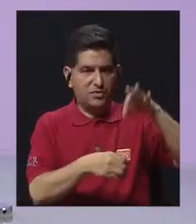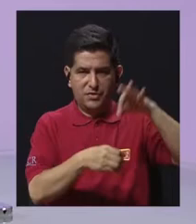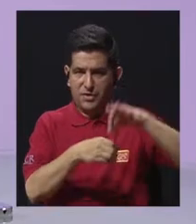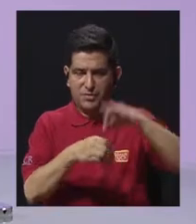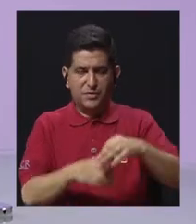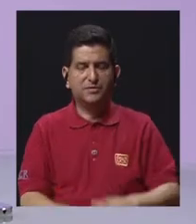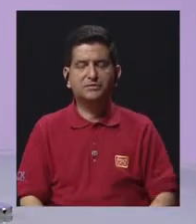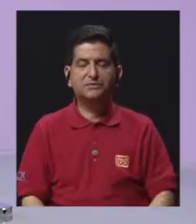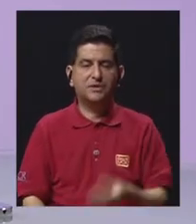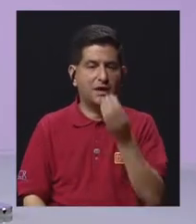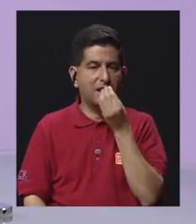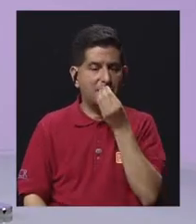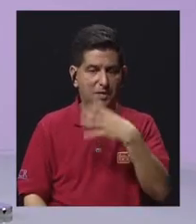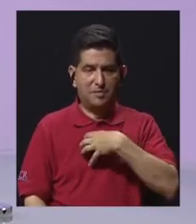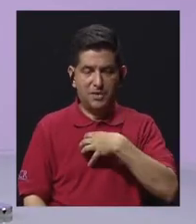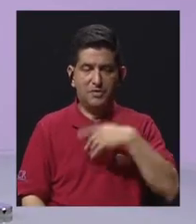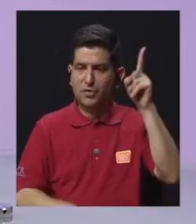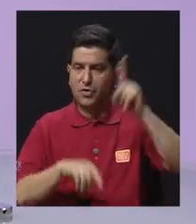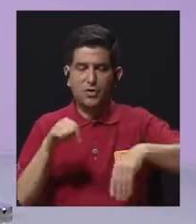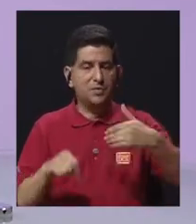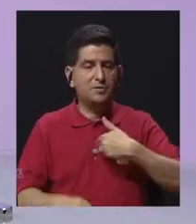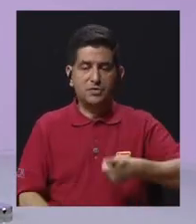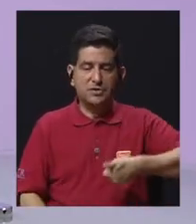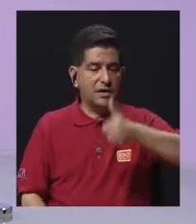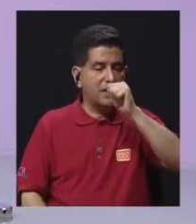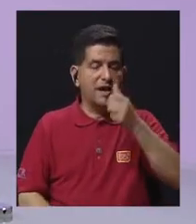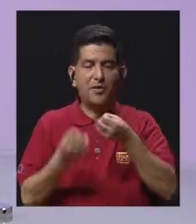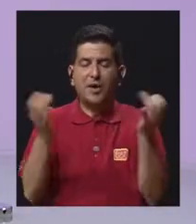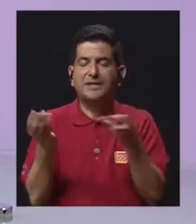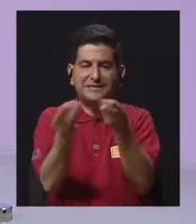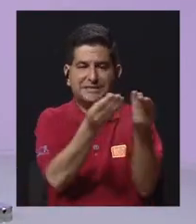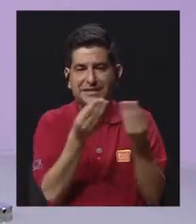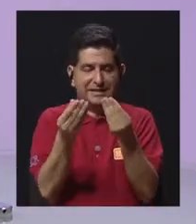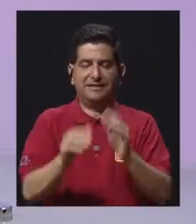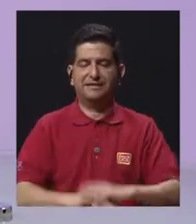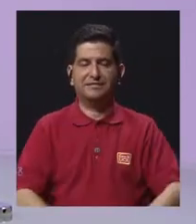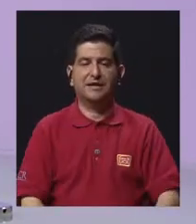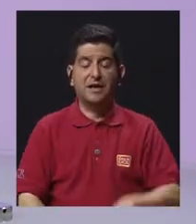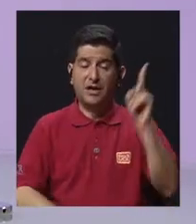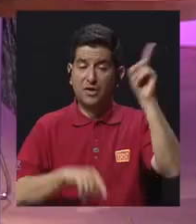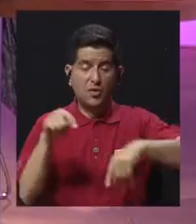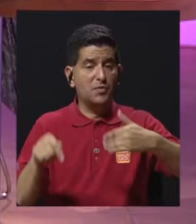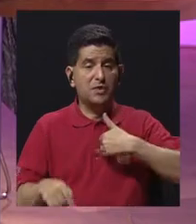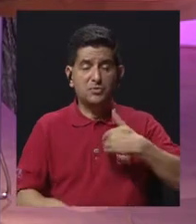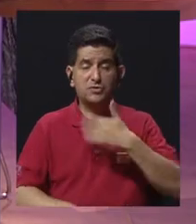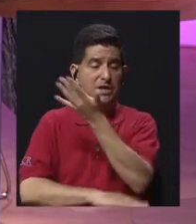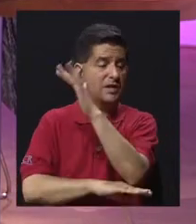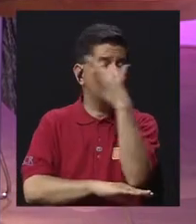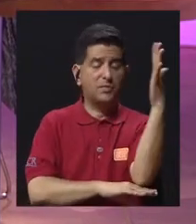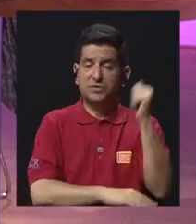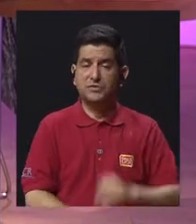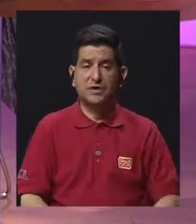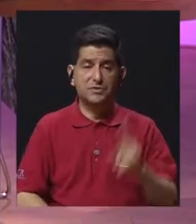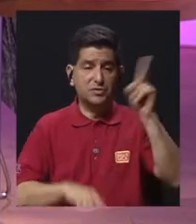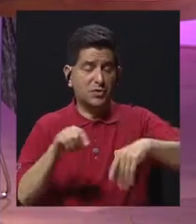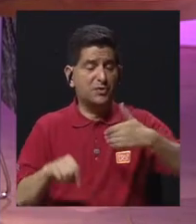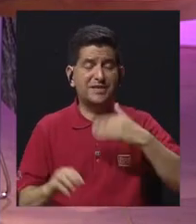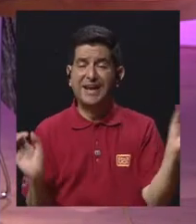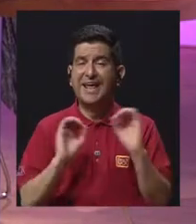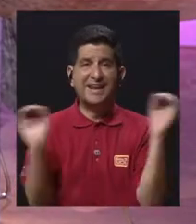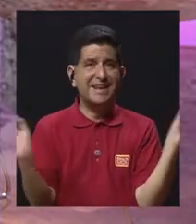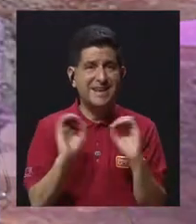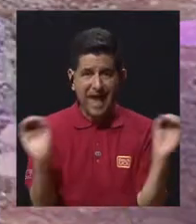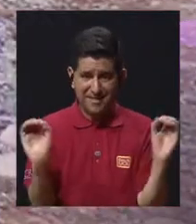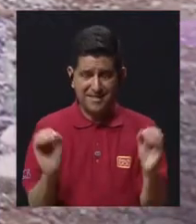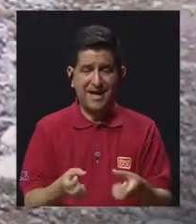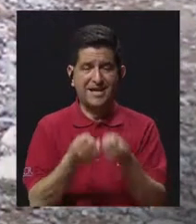nuestro alimento, no podemos tener agua si no tenemos tierra, no podemos tener bosque, no podemos tener nada